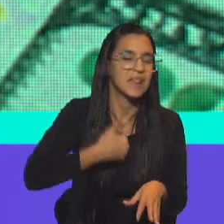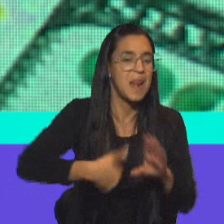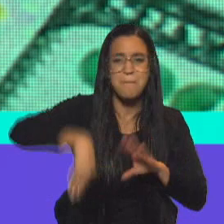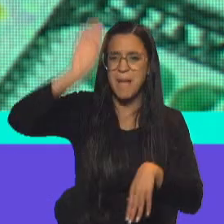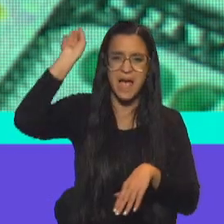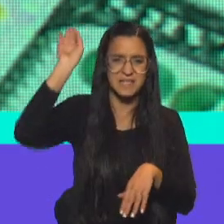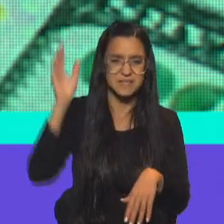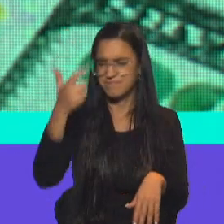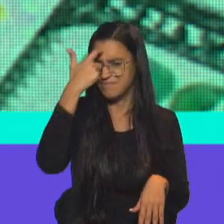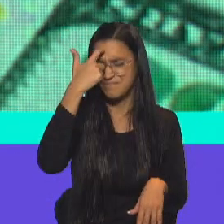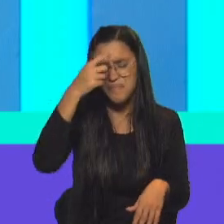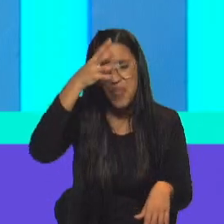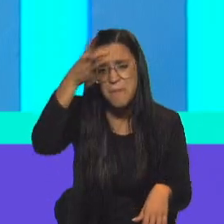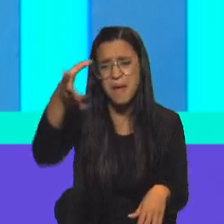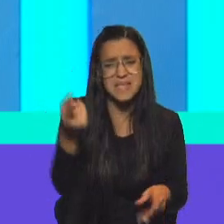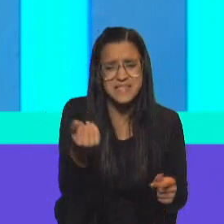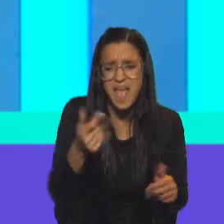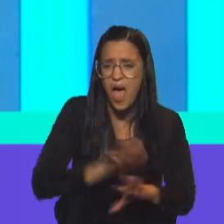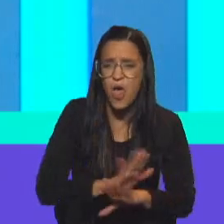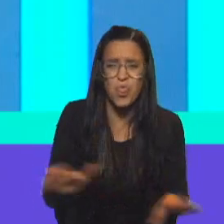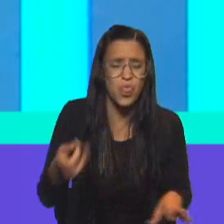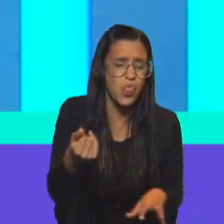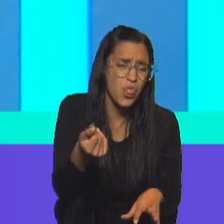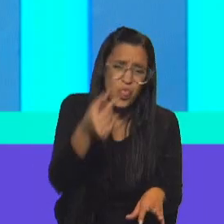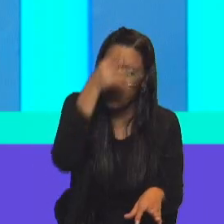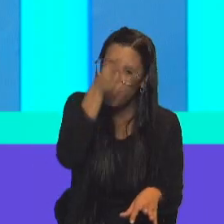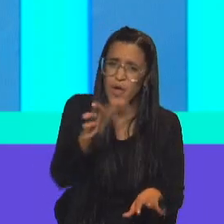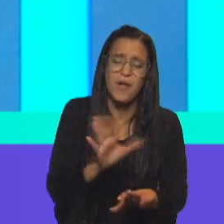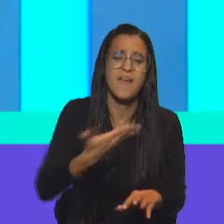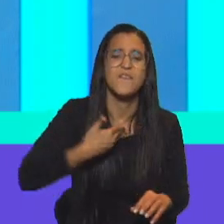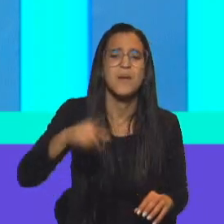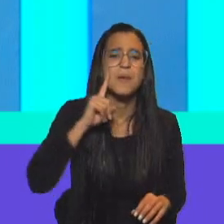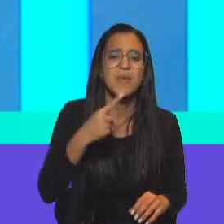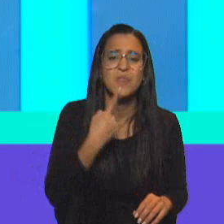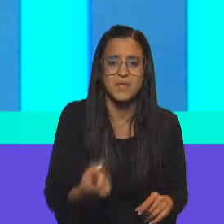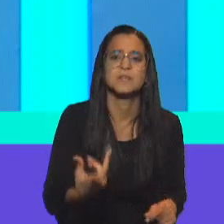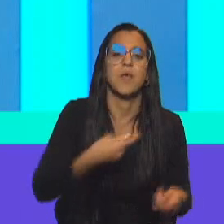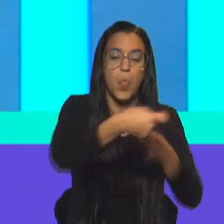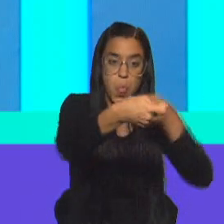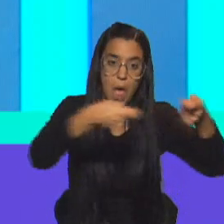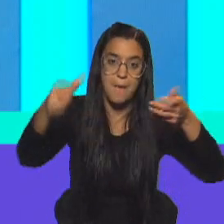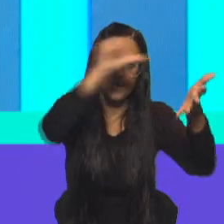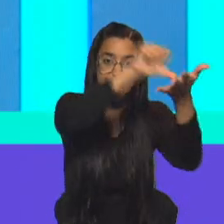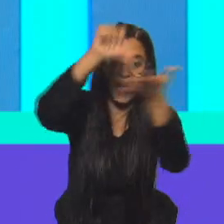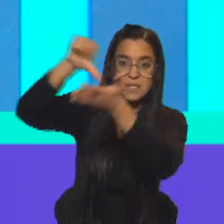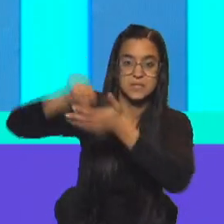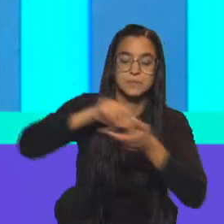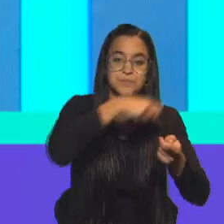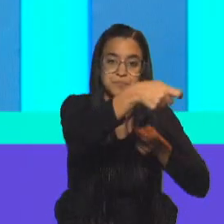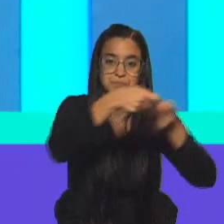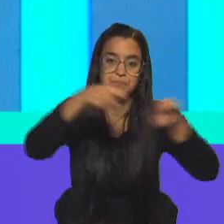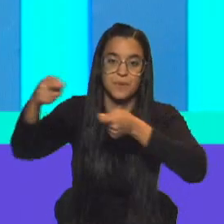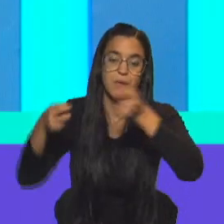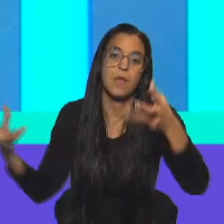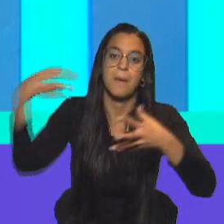no no no entra en la cabeza claro es tan inmenso que el fondo monetario dice le voy a dar a los países que son parte del